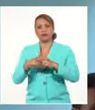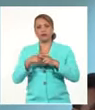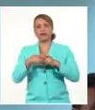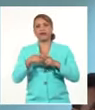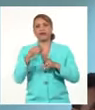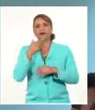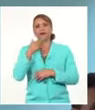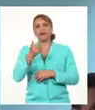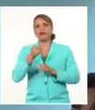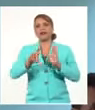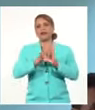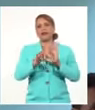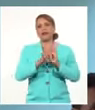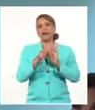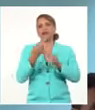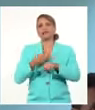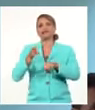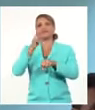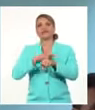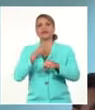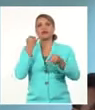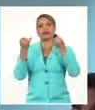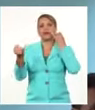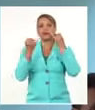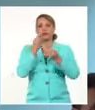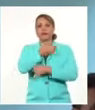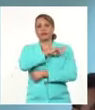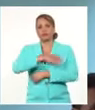a leyes que representen los intereses